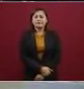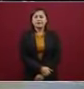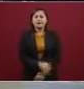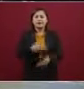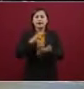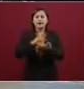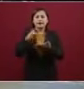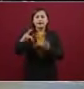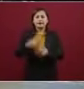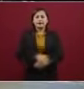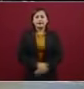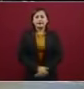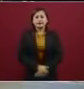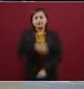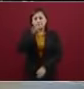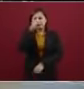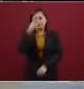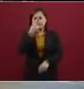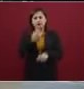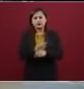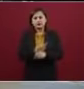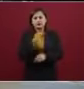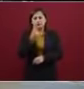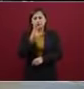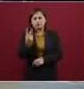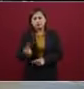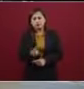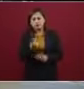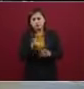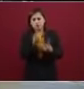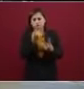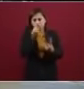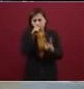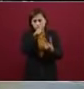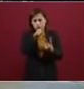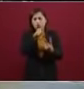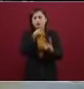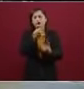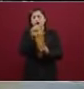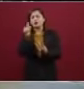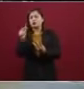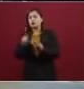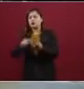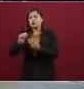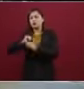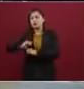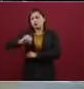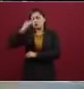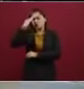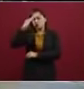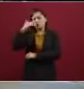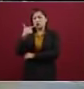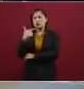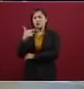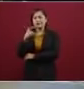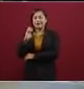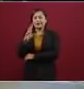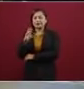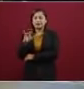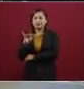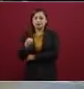Gracias. Gracias, secretario. Dos inquietudes para usted y, si me permite, una para el general Crescencio Sandoval, por favor. En su